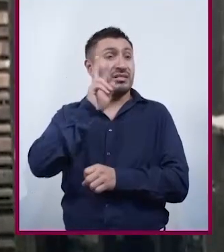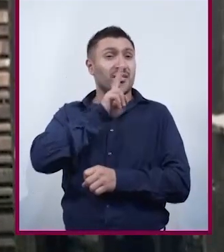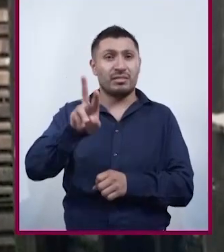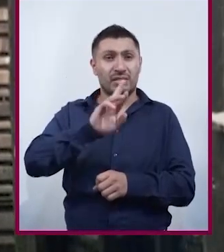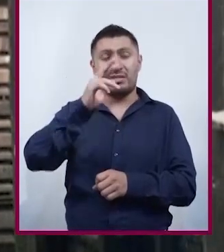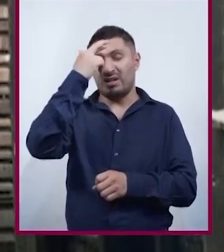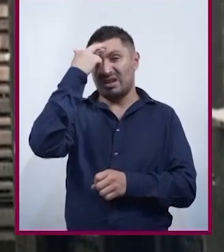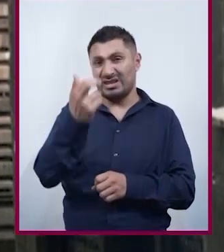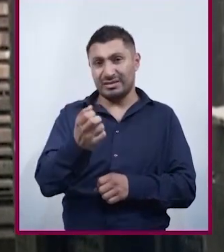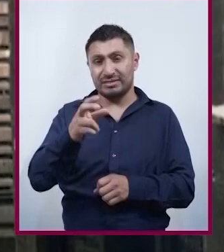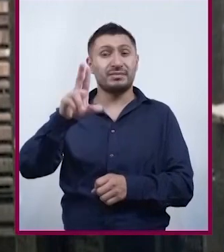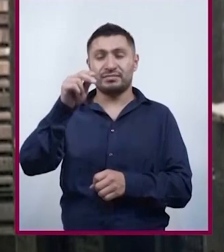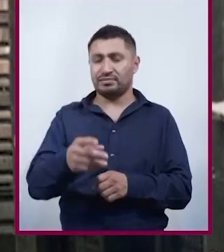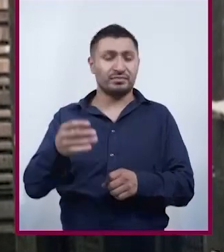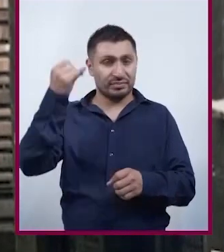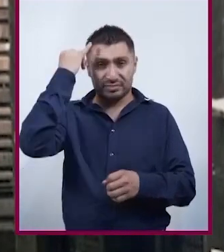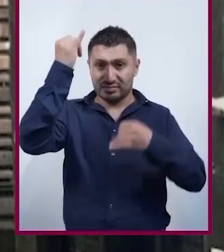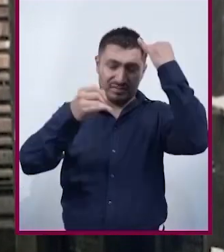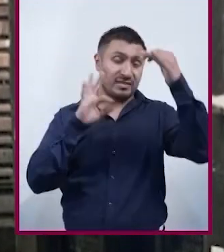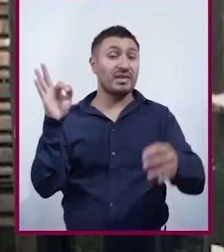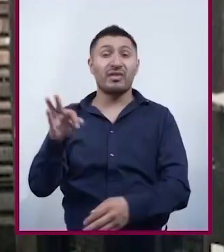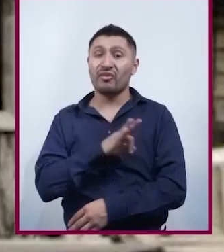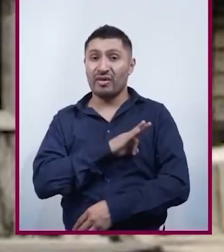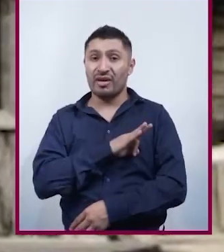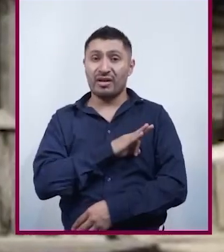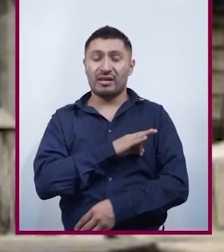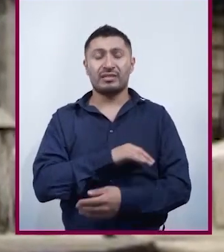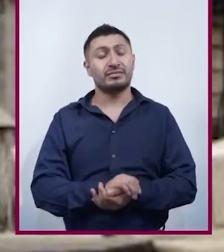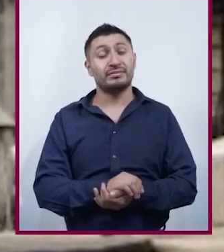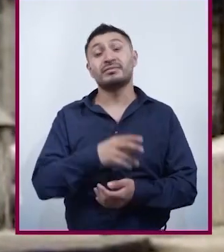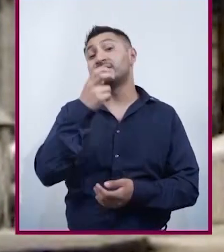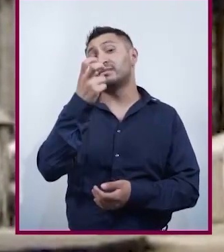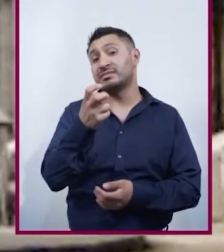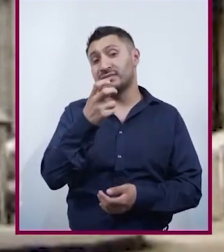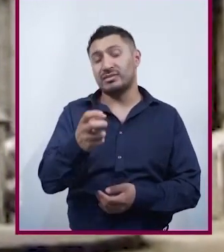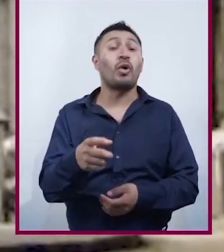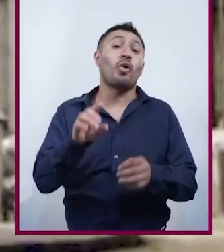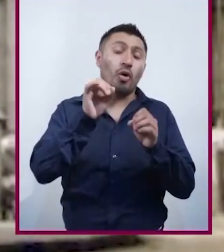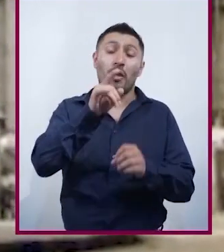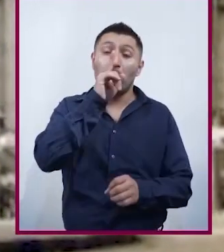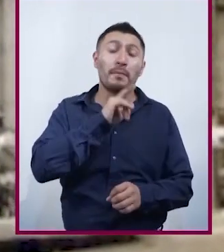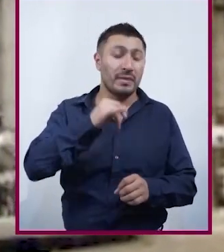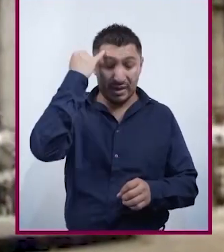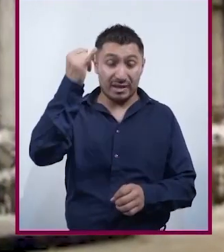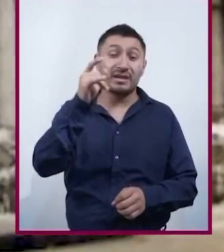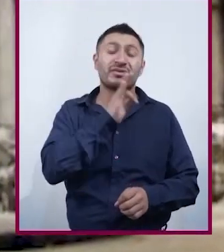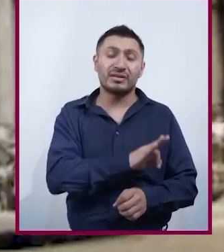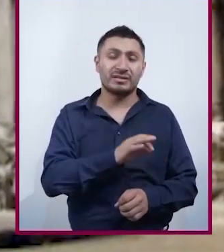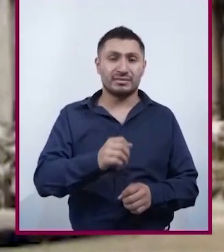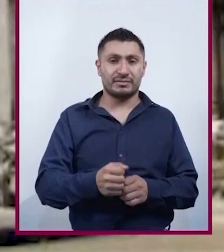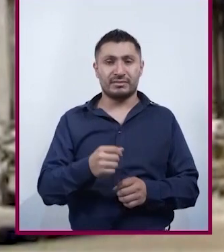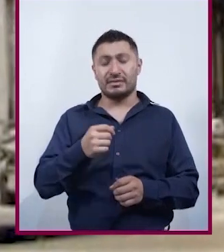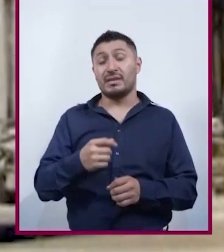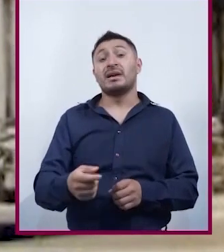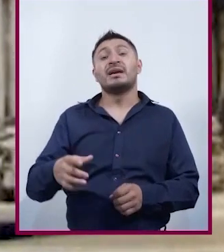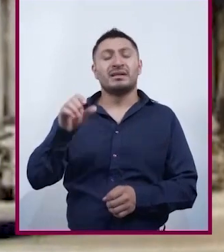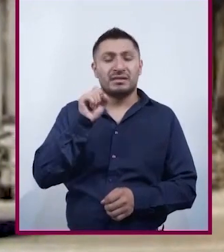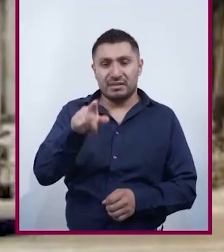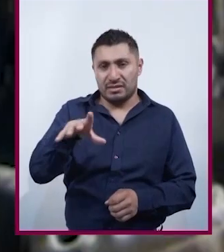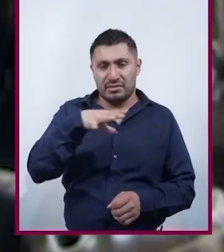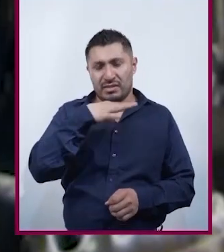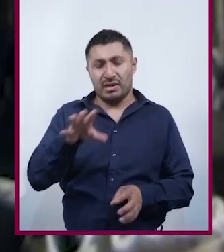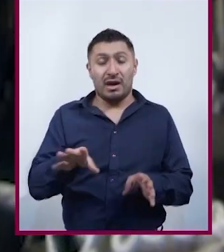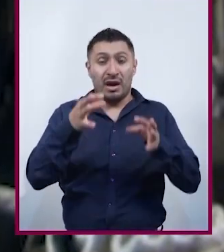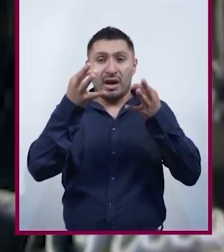a creer en lo que veía, en la razón, más que en la mitología. De esta forma, durante los primeros años de vida de